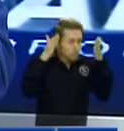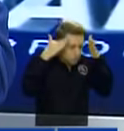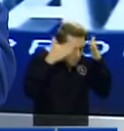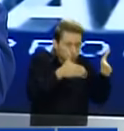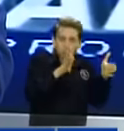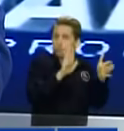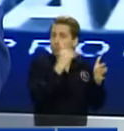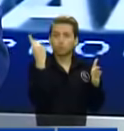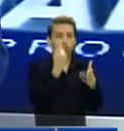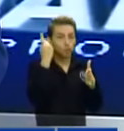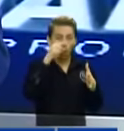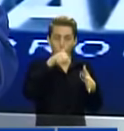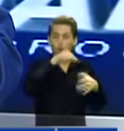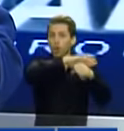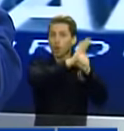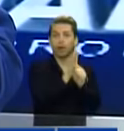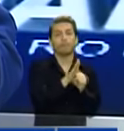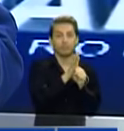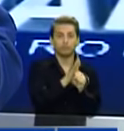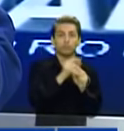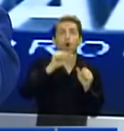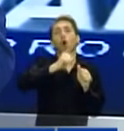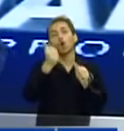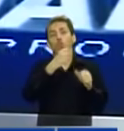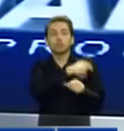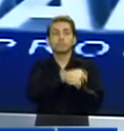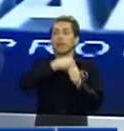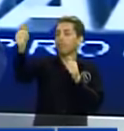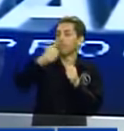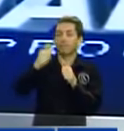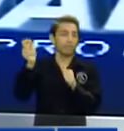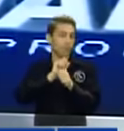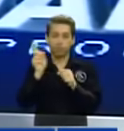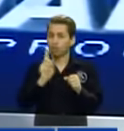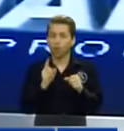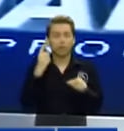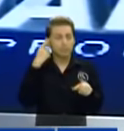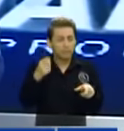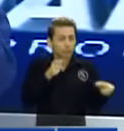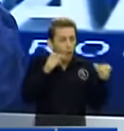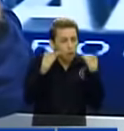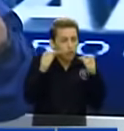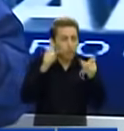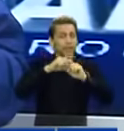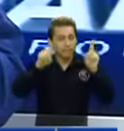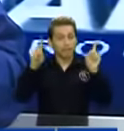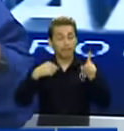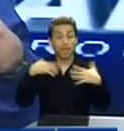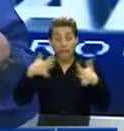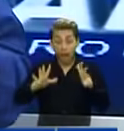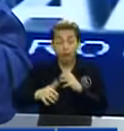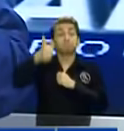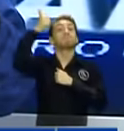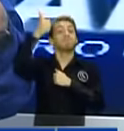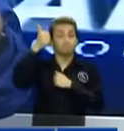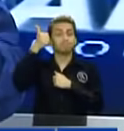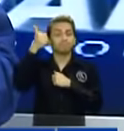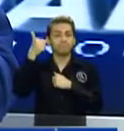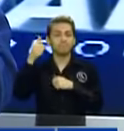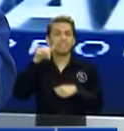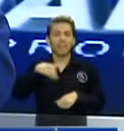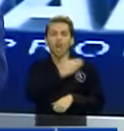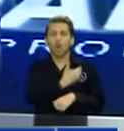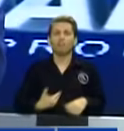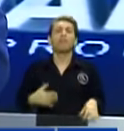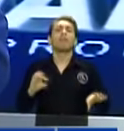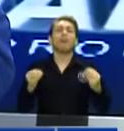solo ahí los tenemos. Entonces, es un manejo totalmente distinto, pero hemos logrado, y no solo por lo que ha hecho el gobierno, porque la verdad es que el que